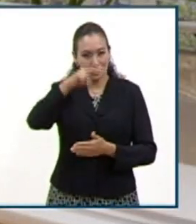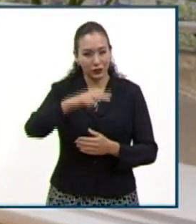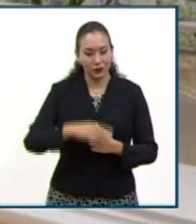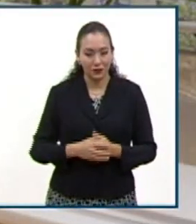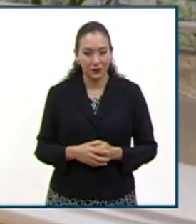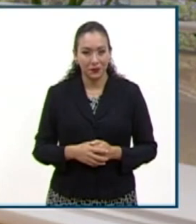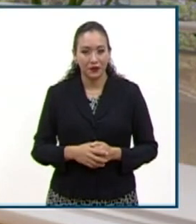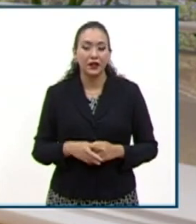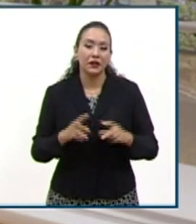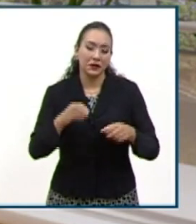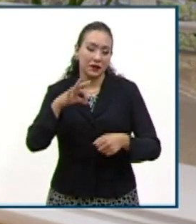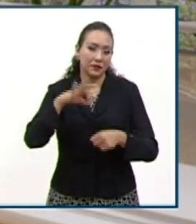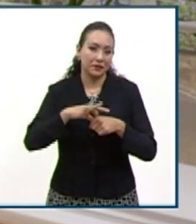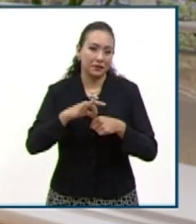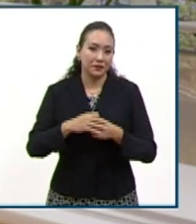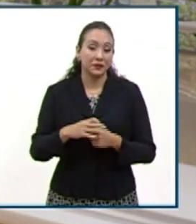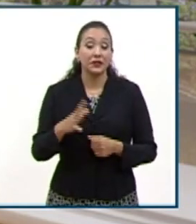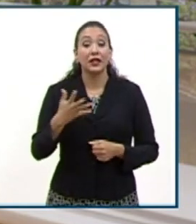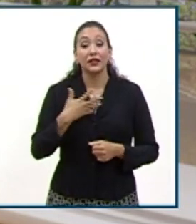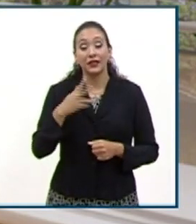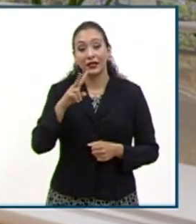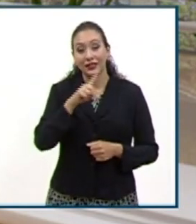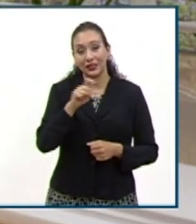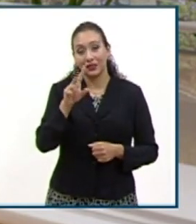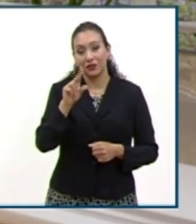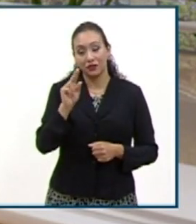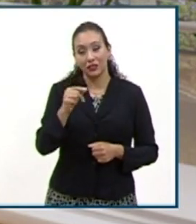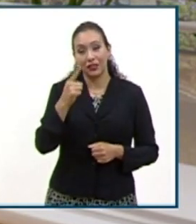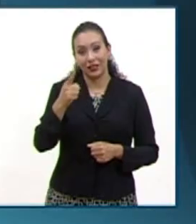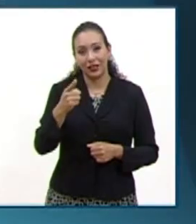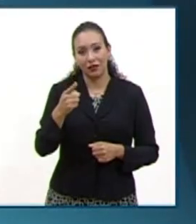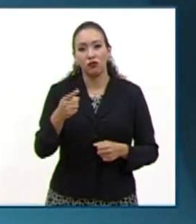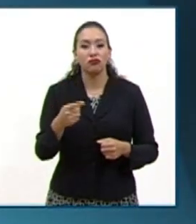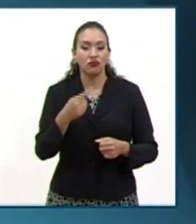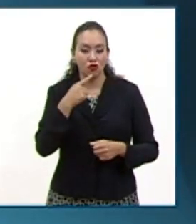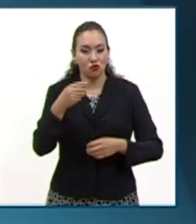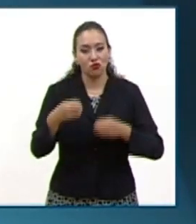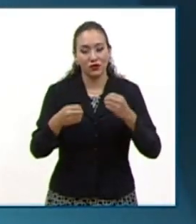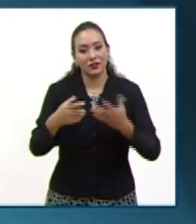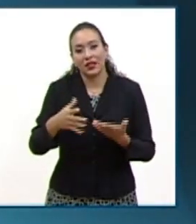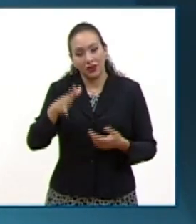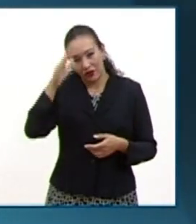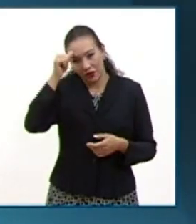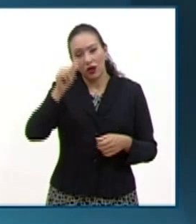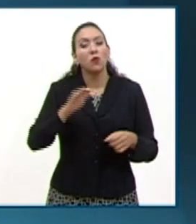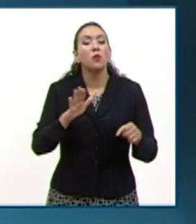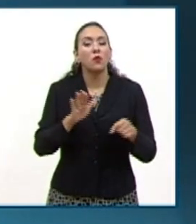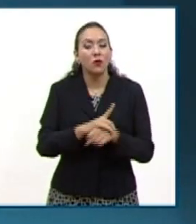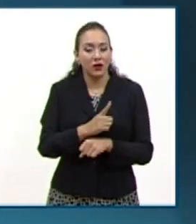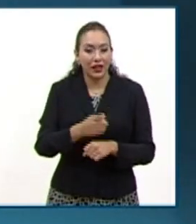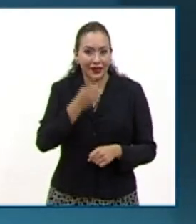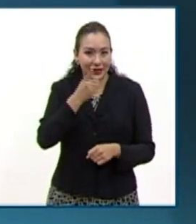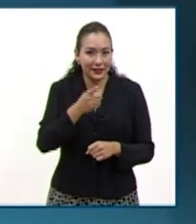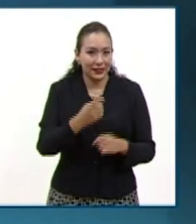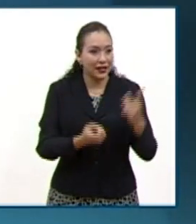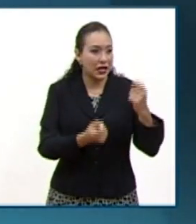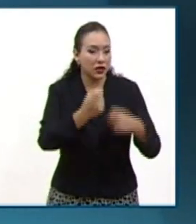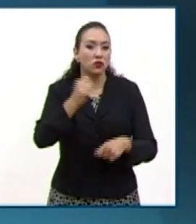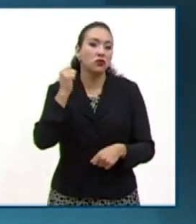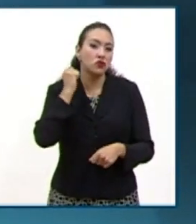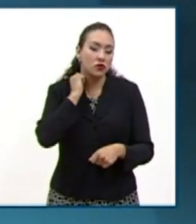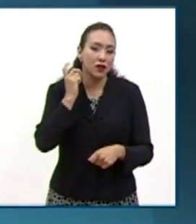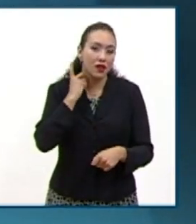Electoral concluyó la recepción de 182 juicios de inconformidad promovidos para controvertir diversas elecciones de